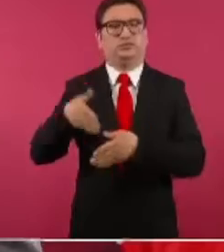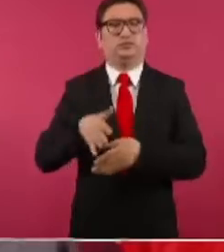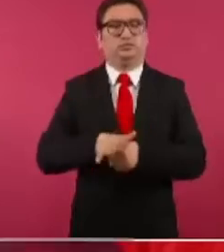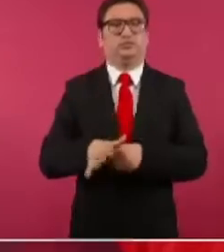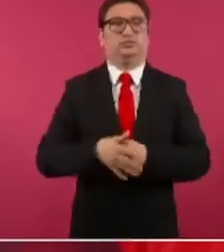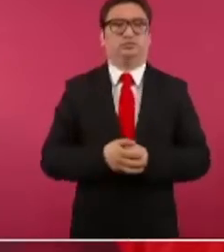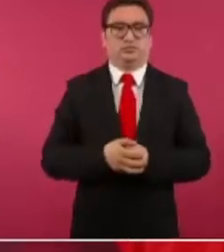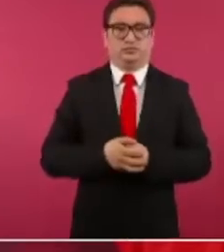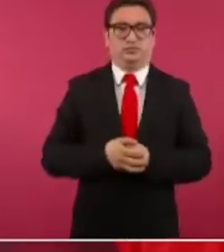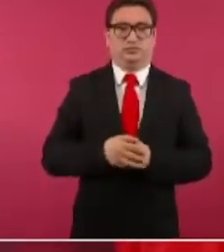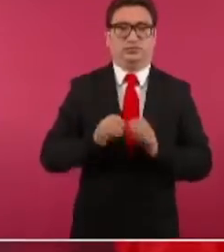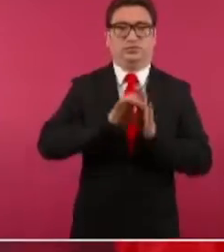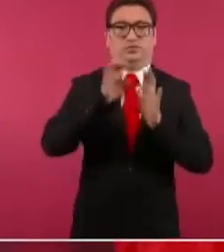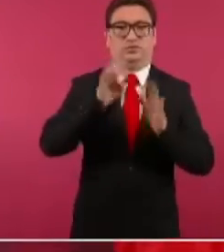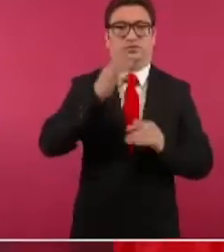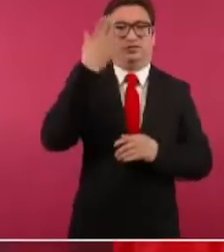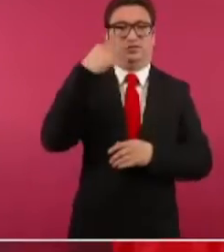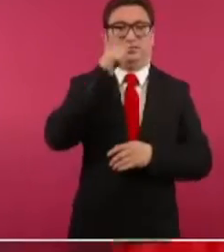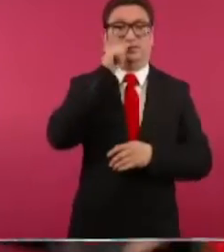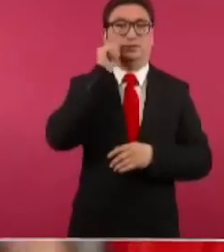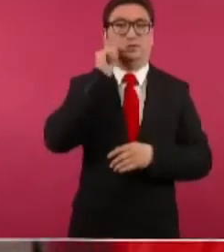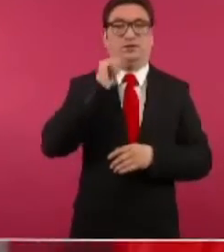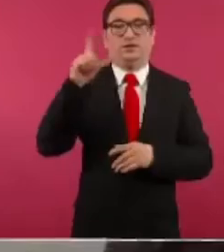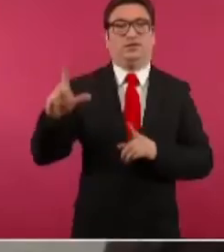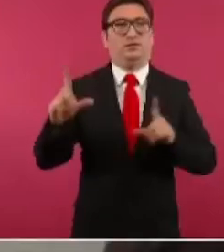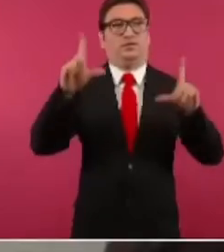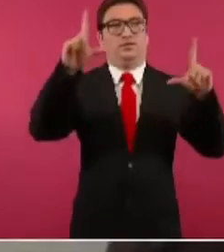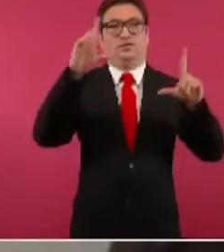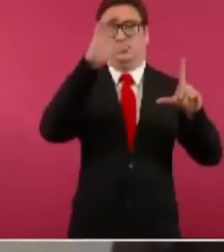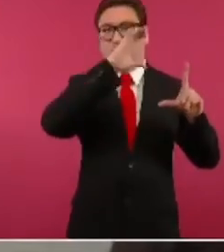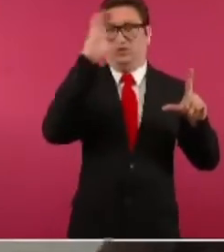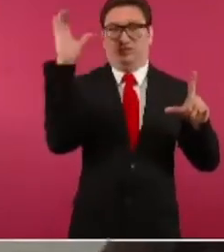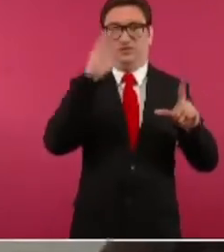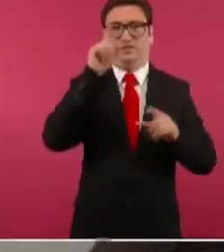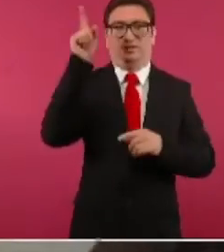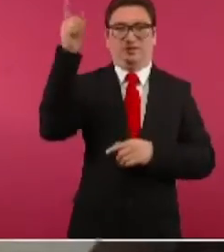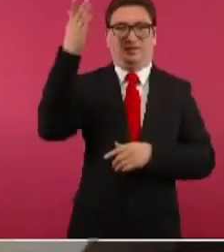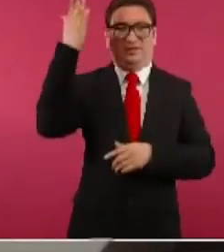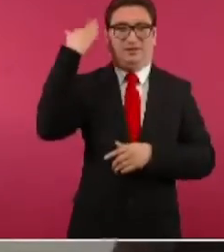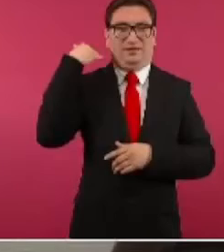El retrato de Juárez que estaba en Los Pinos lo sacaron